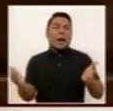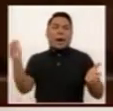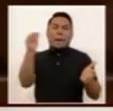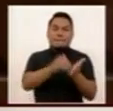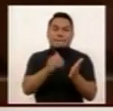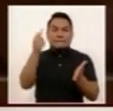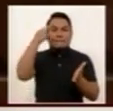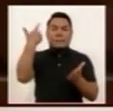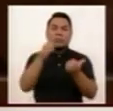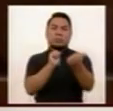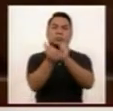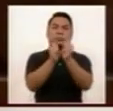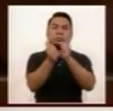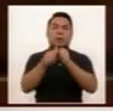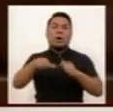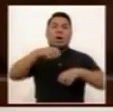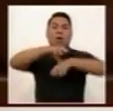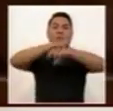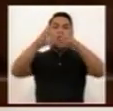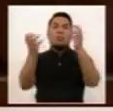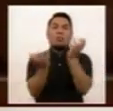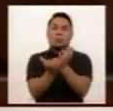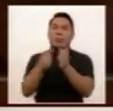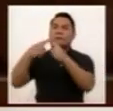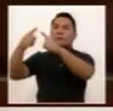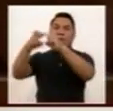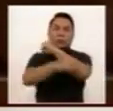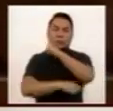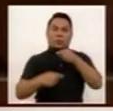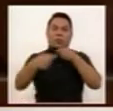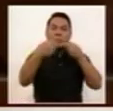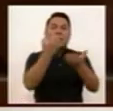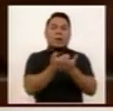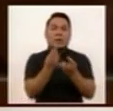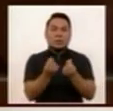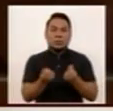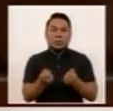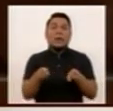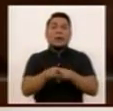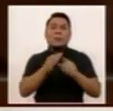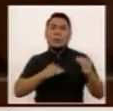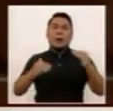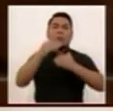competitivo económicamente y más justo en la distribución regional,